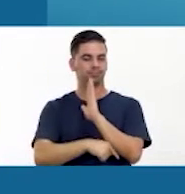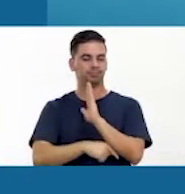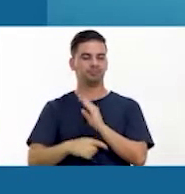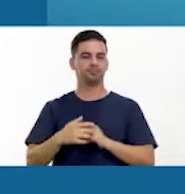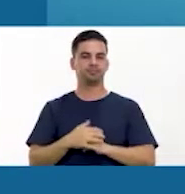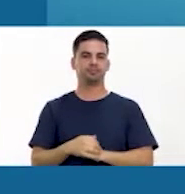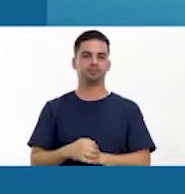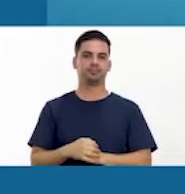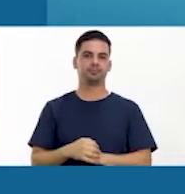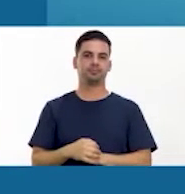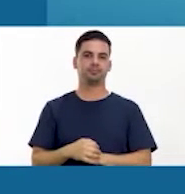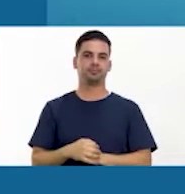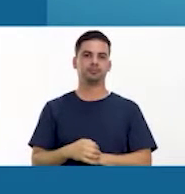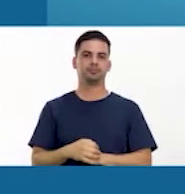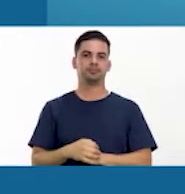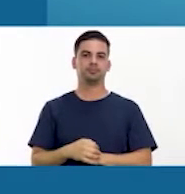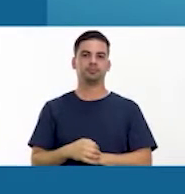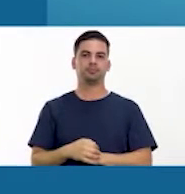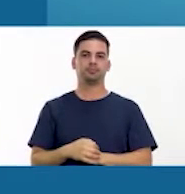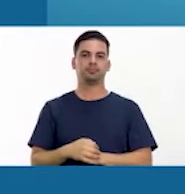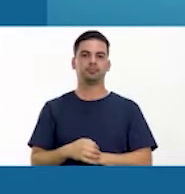completamente.